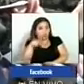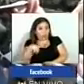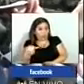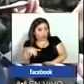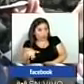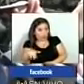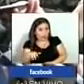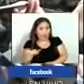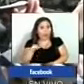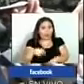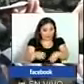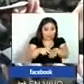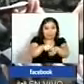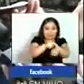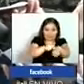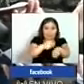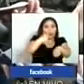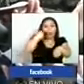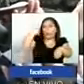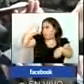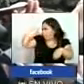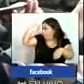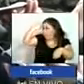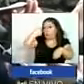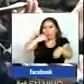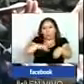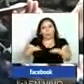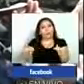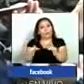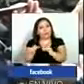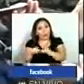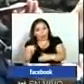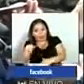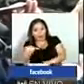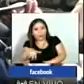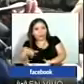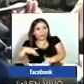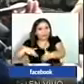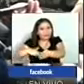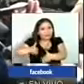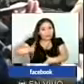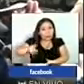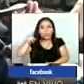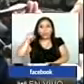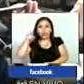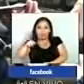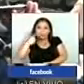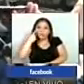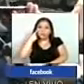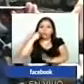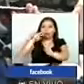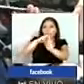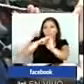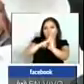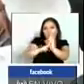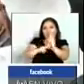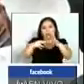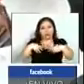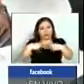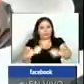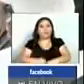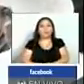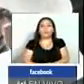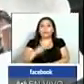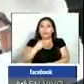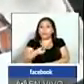solo en el transporte público, sino que también en cada una de las terminales, que se cumplan todas las medidas sanitarias necesarias. De